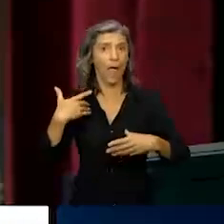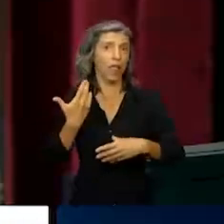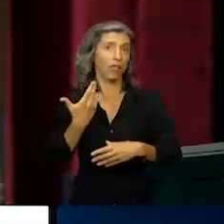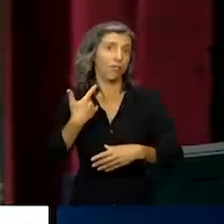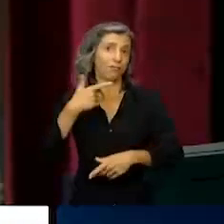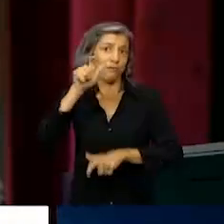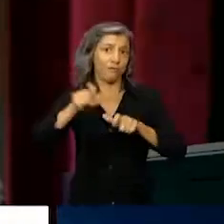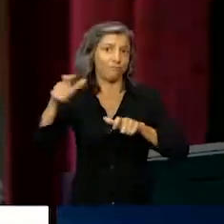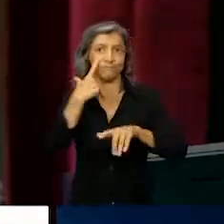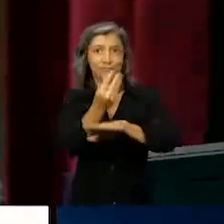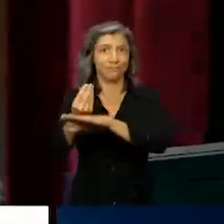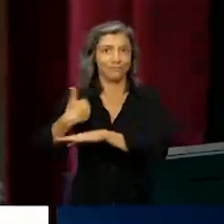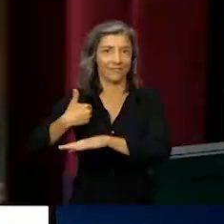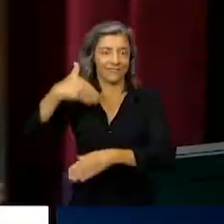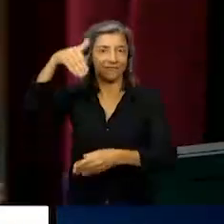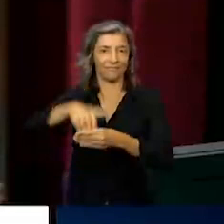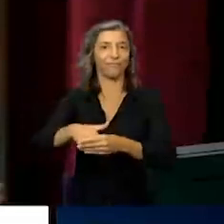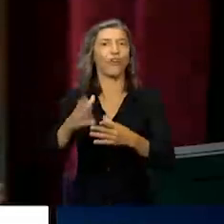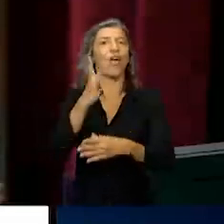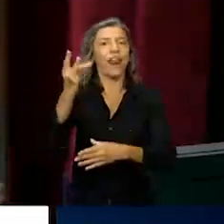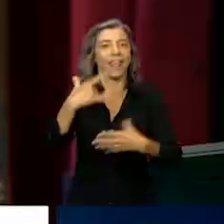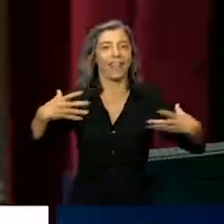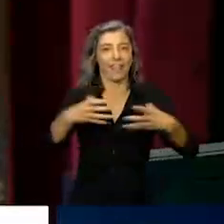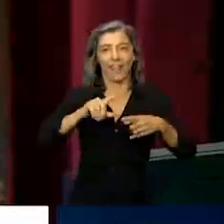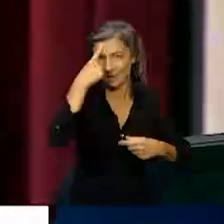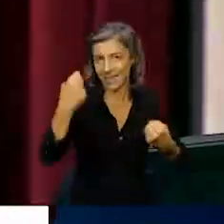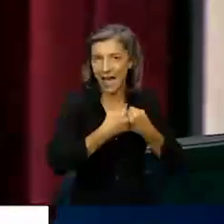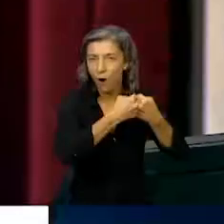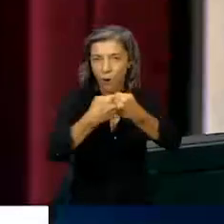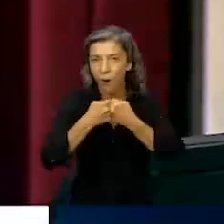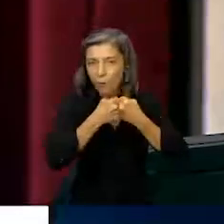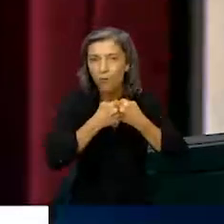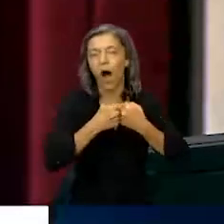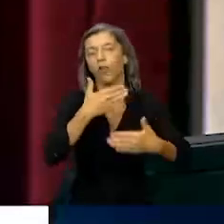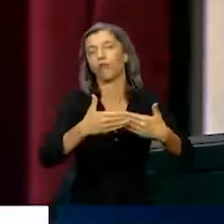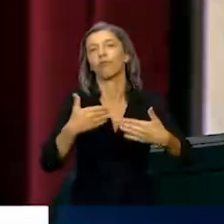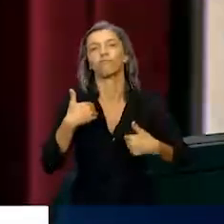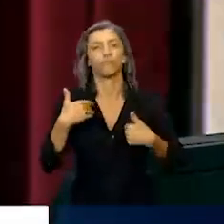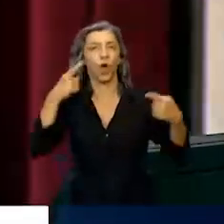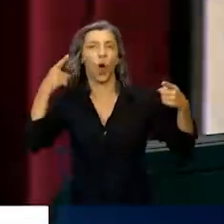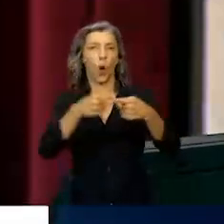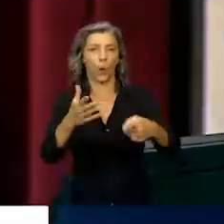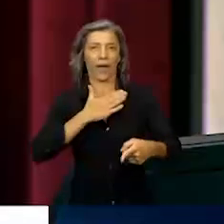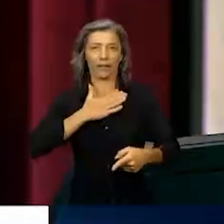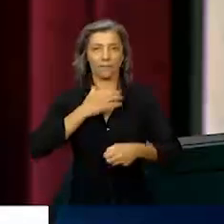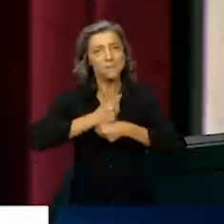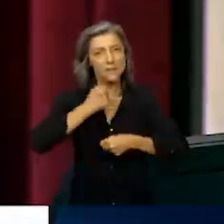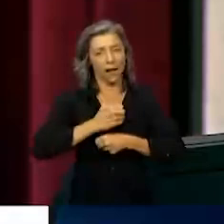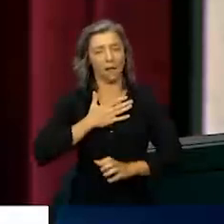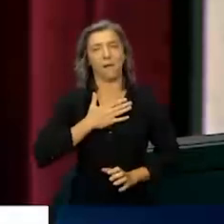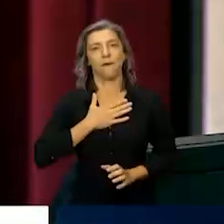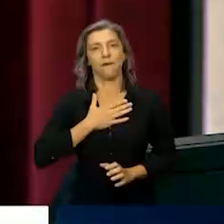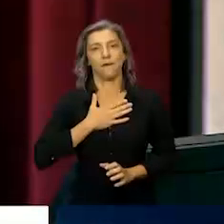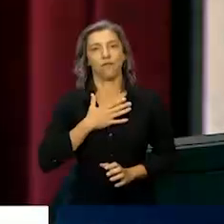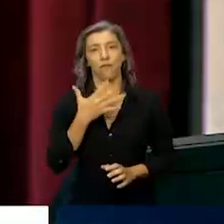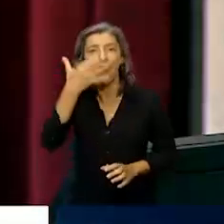voto popular para conducir los destinos de esta nación. Para mí no es una tarea sencilla estar